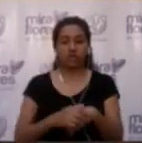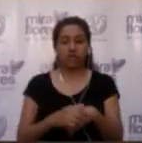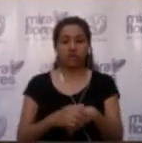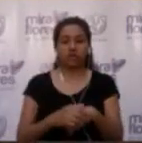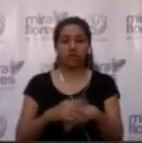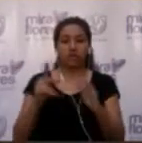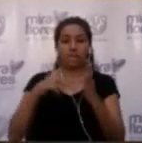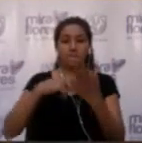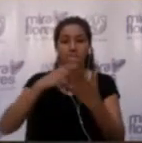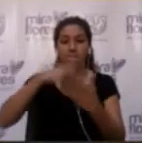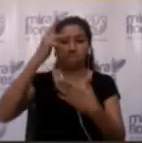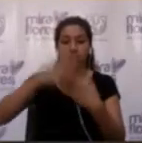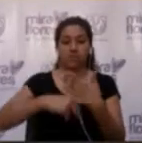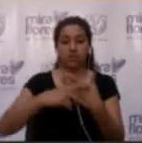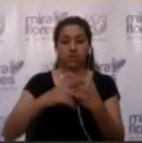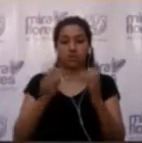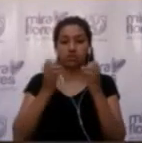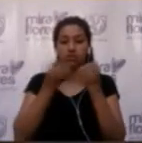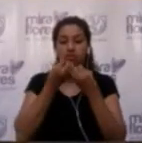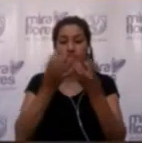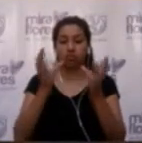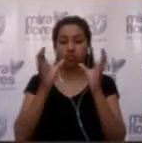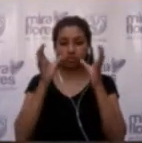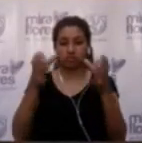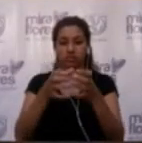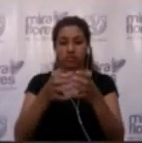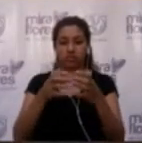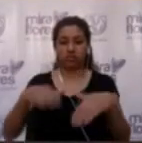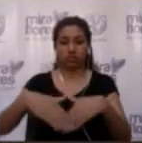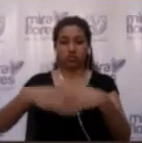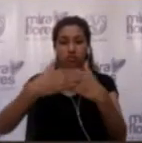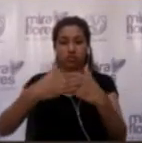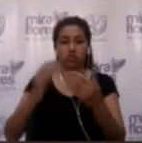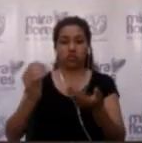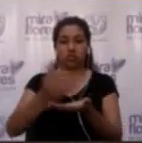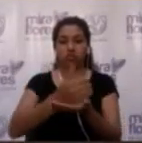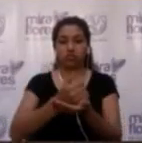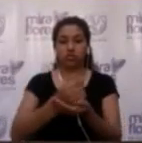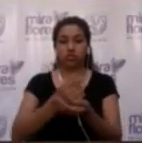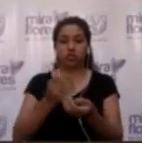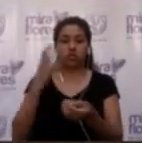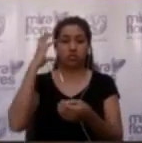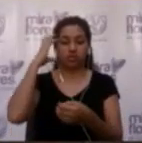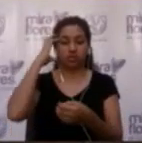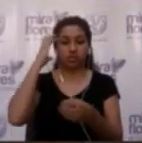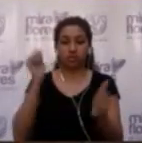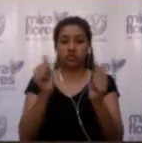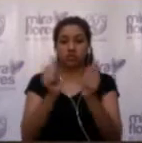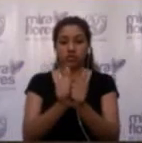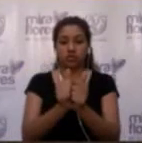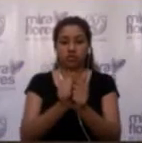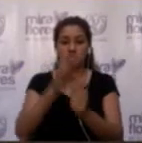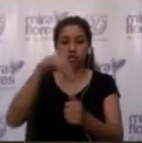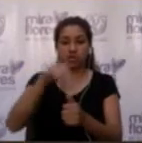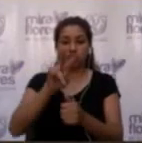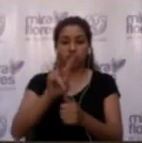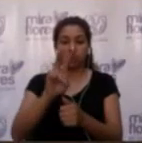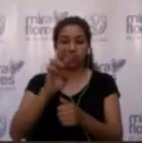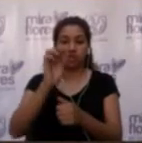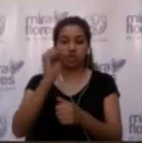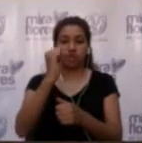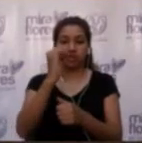Proyecto de acuerdo de consejo que aprueba la suscripción del convenio de colaboración entre la Municipalidad de Miraflores e IMB Sports,